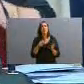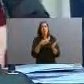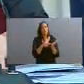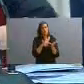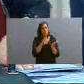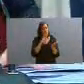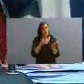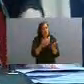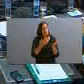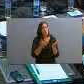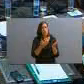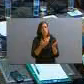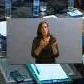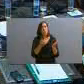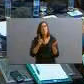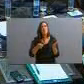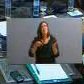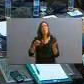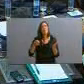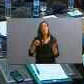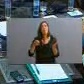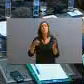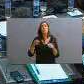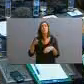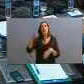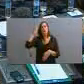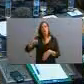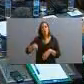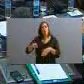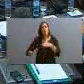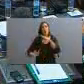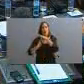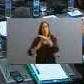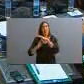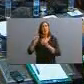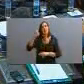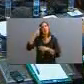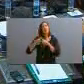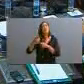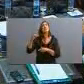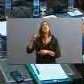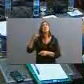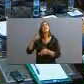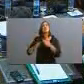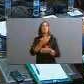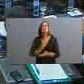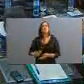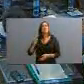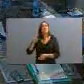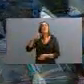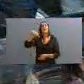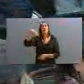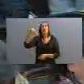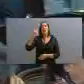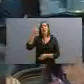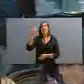la corte del presidía el doctor Nazareno. Por aquí tengo la